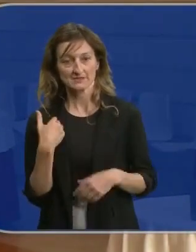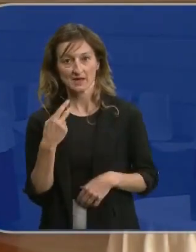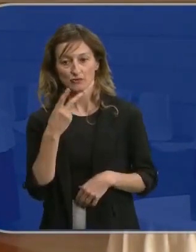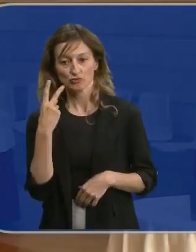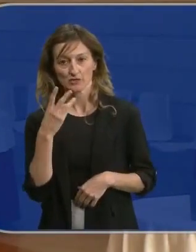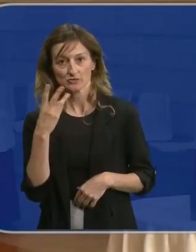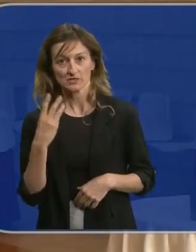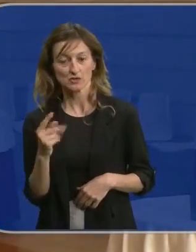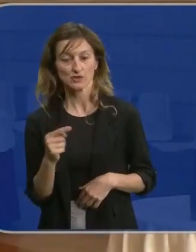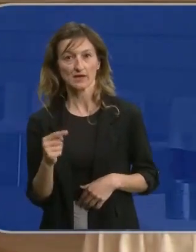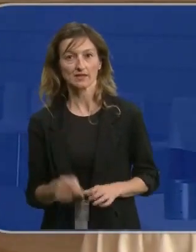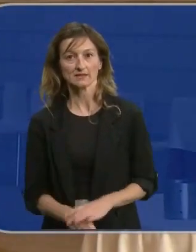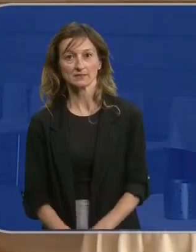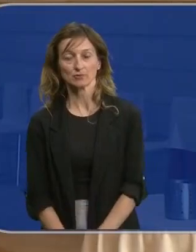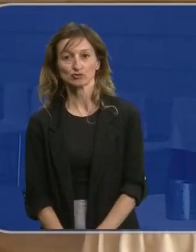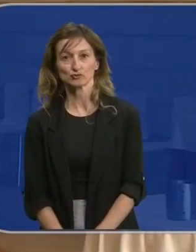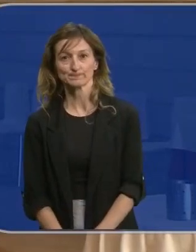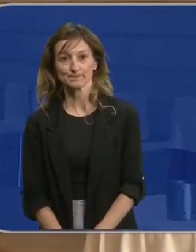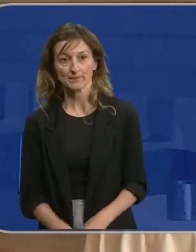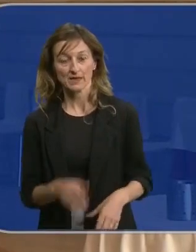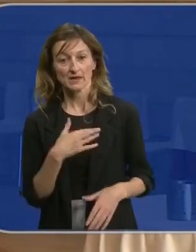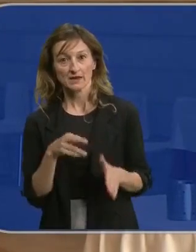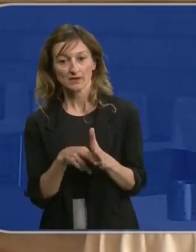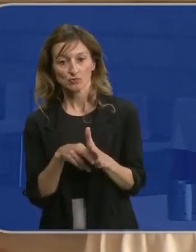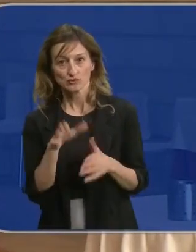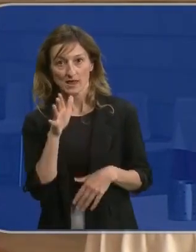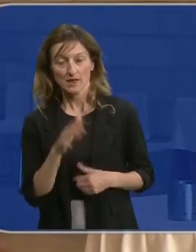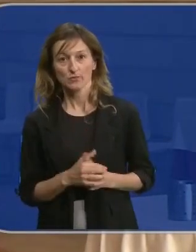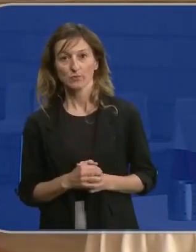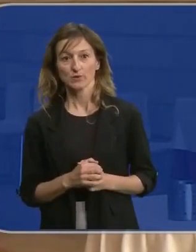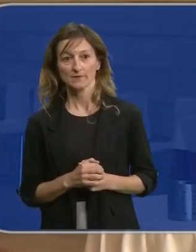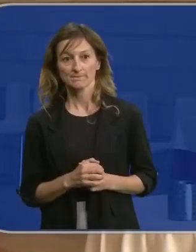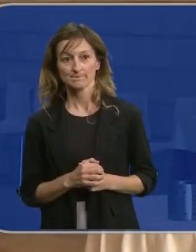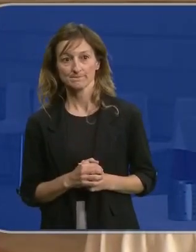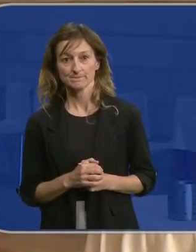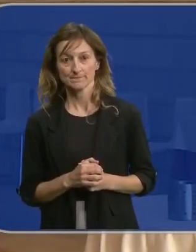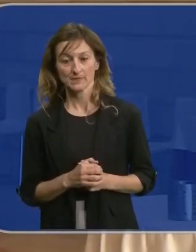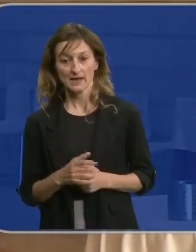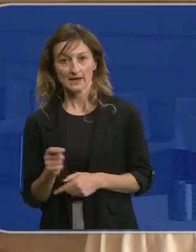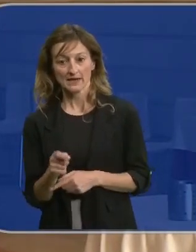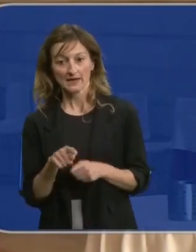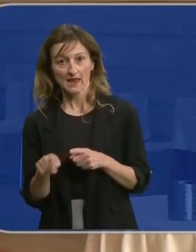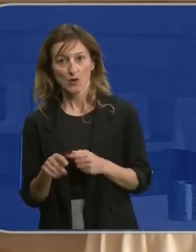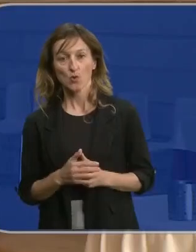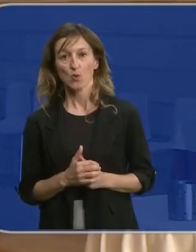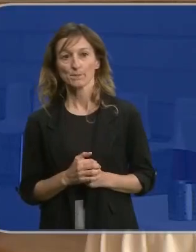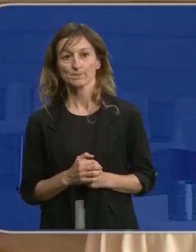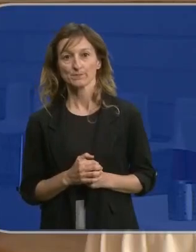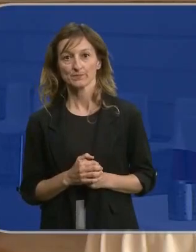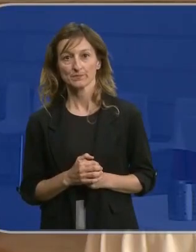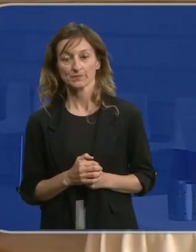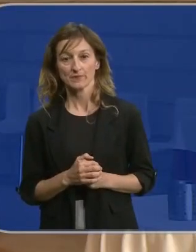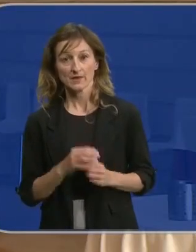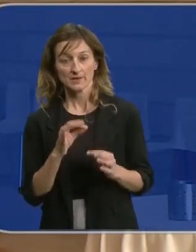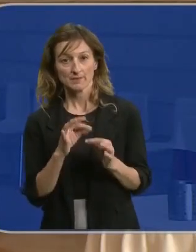dos TR años muy negativos sobre todo pues recursos hídricos sea riego Aunque la